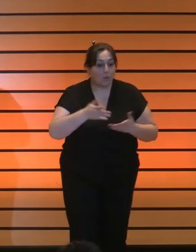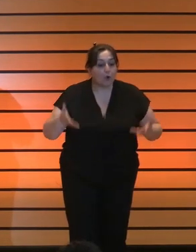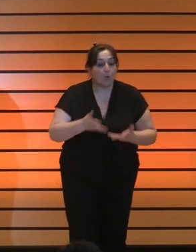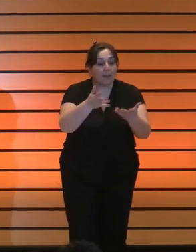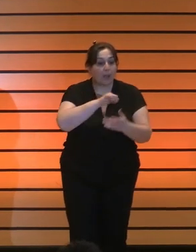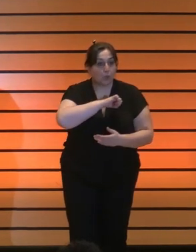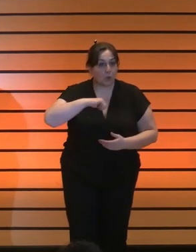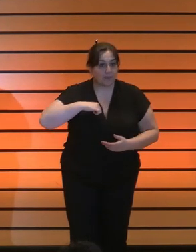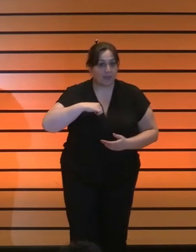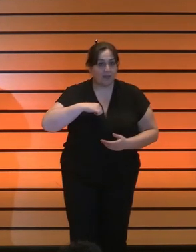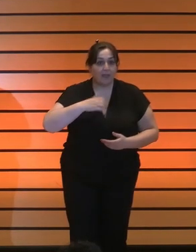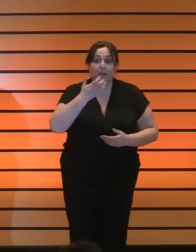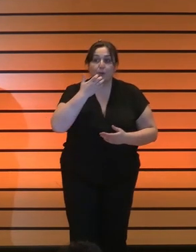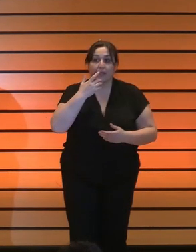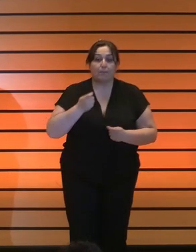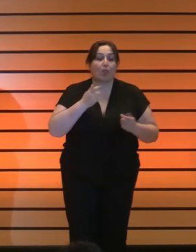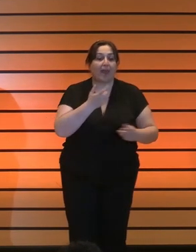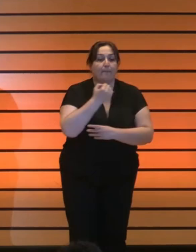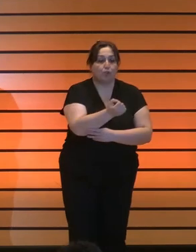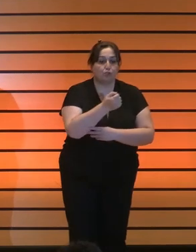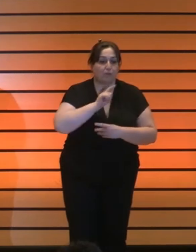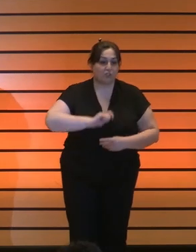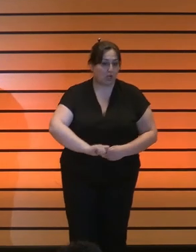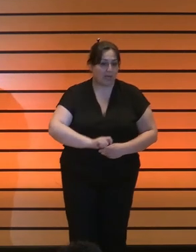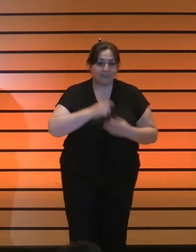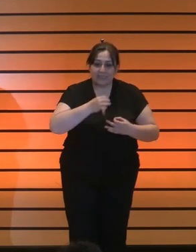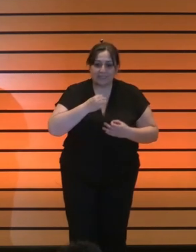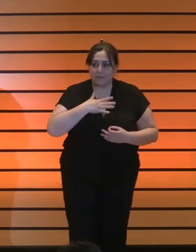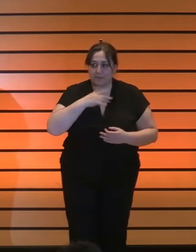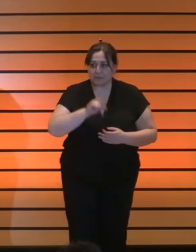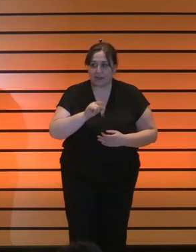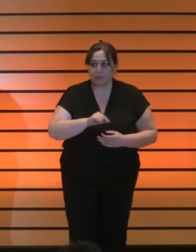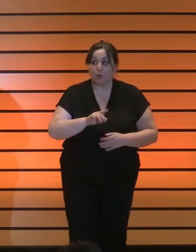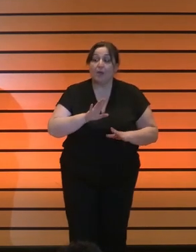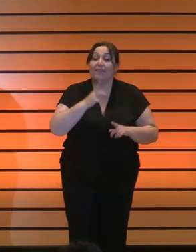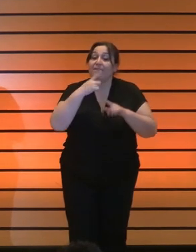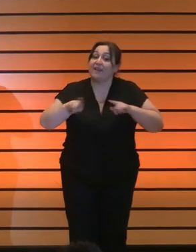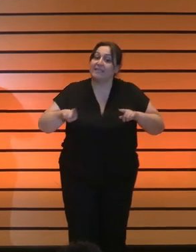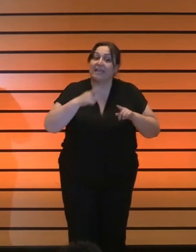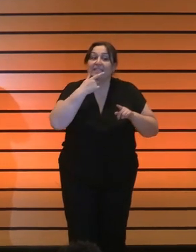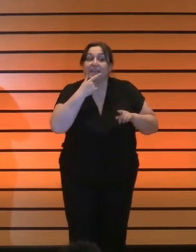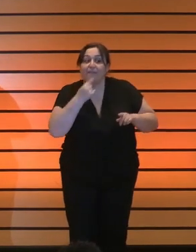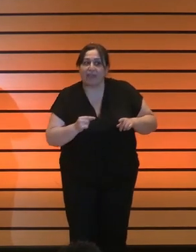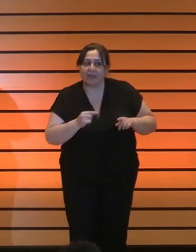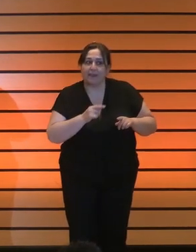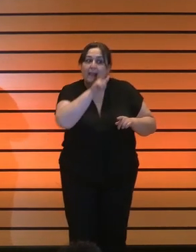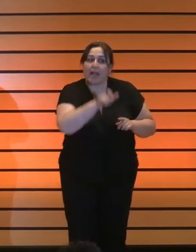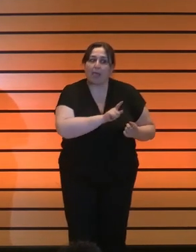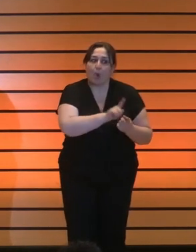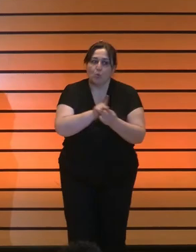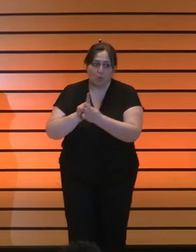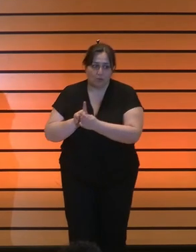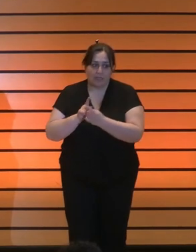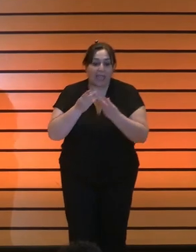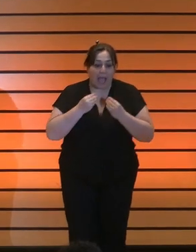la autonomía que poner apoyos profesionales siempre es barato otra cosa es que sea fácil de personalizar que